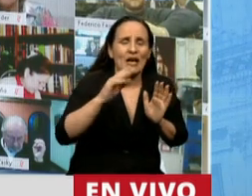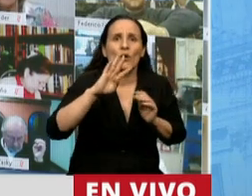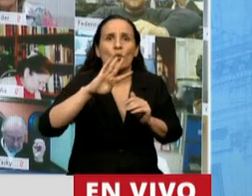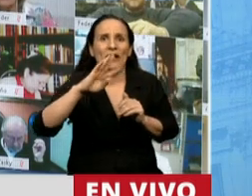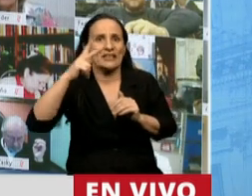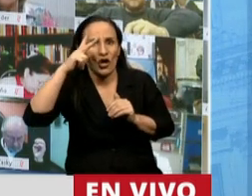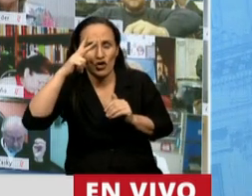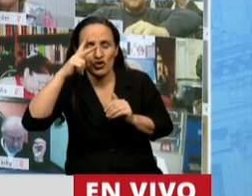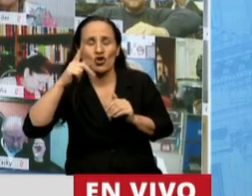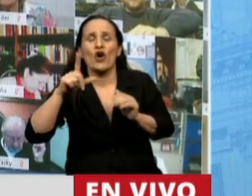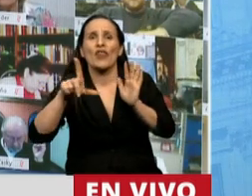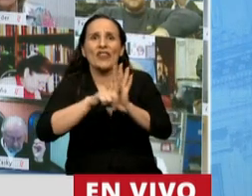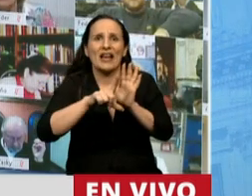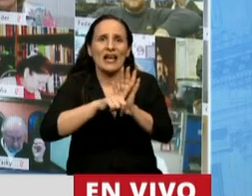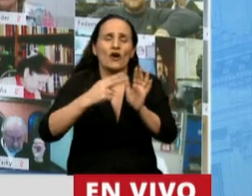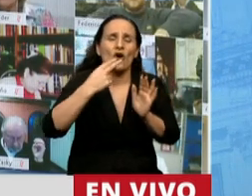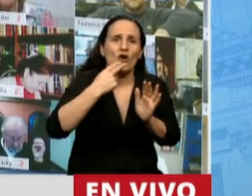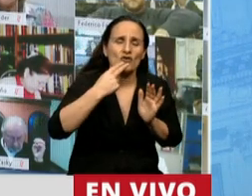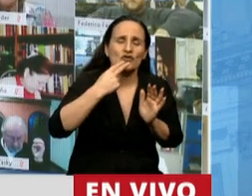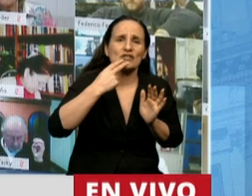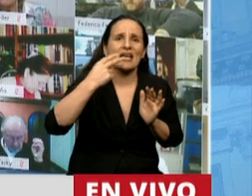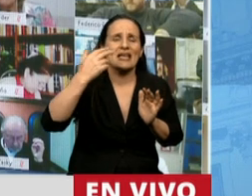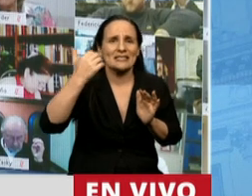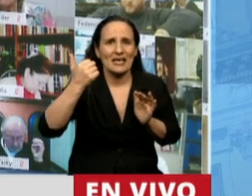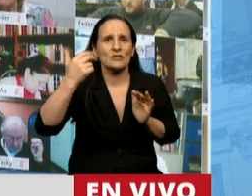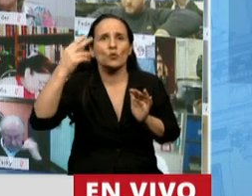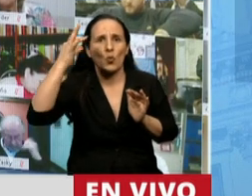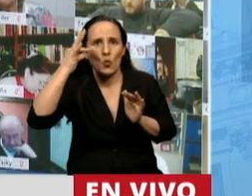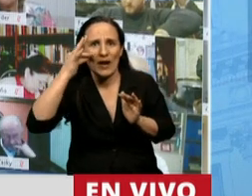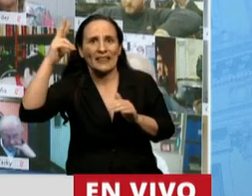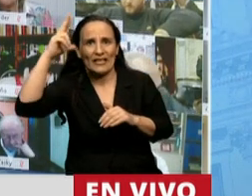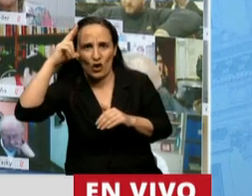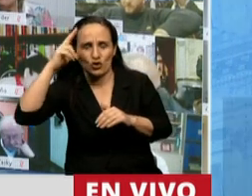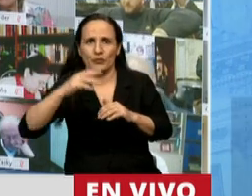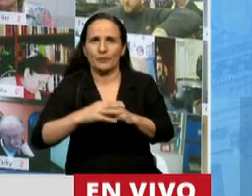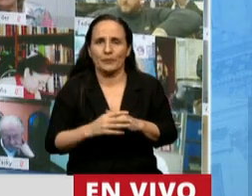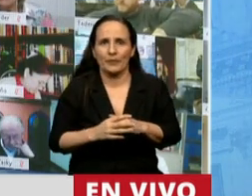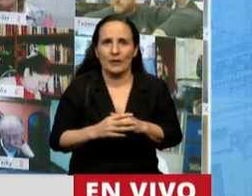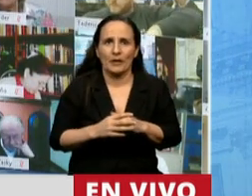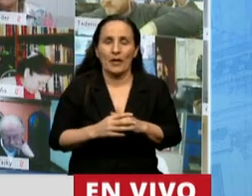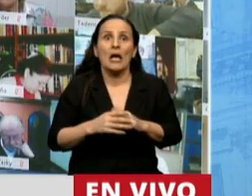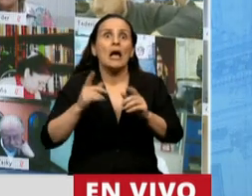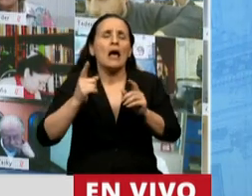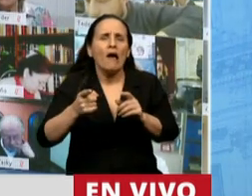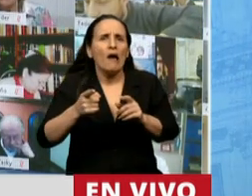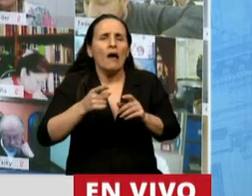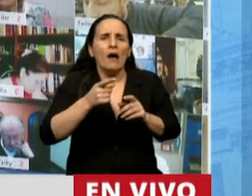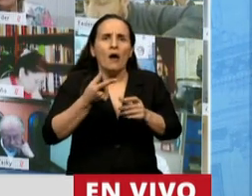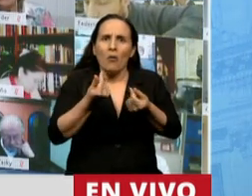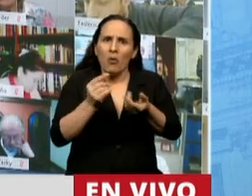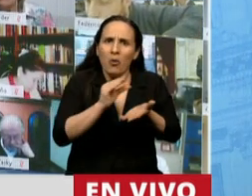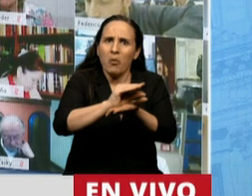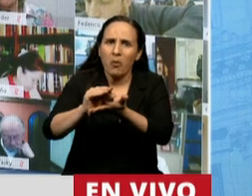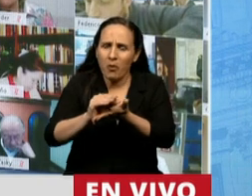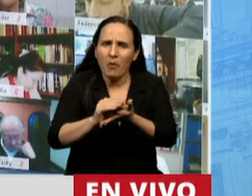11683 y sus modificatorias y b se considerará asistencia económica y o financiera a